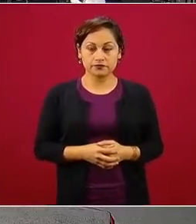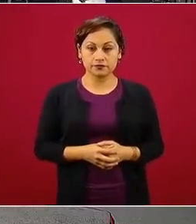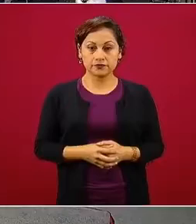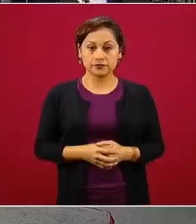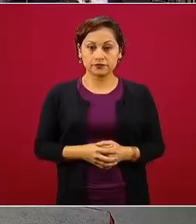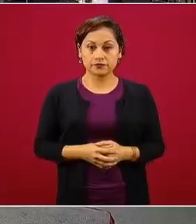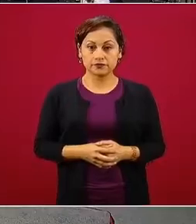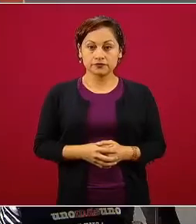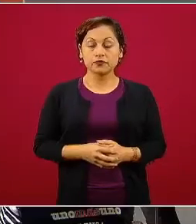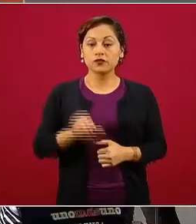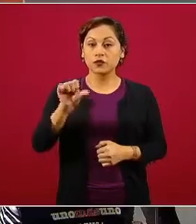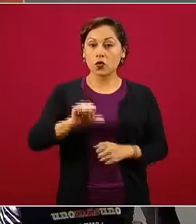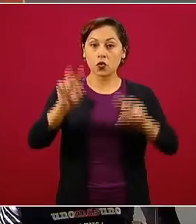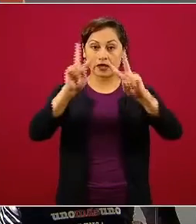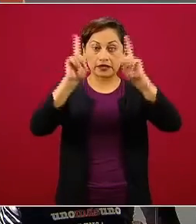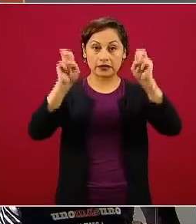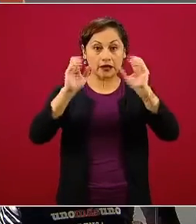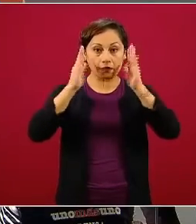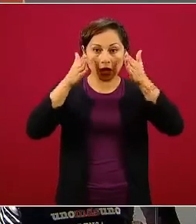tema en específico,